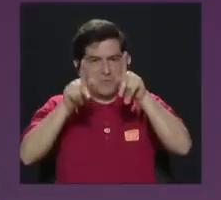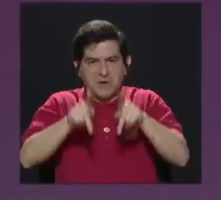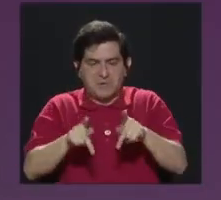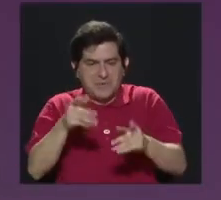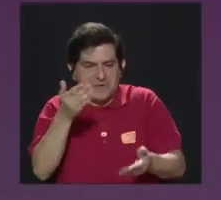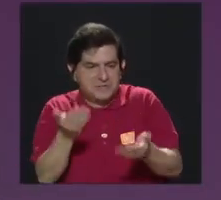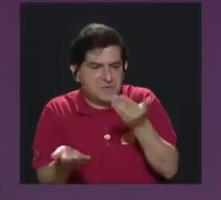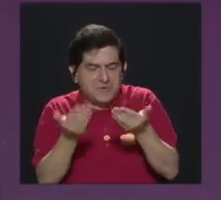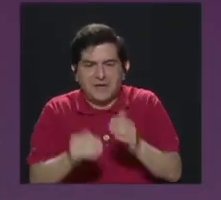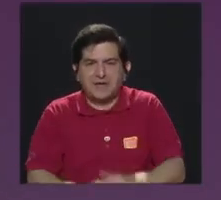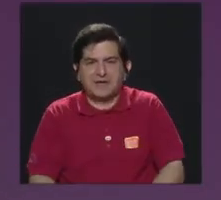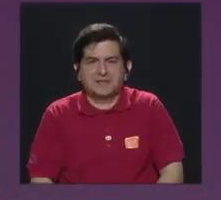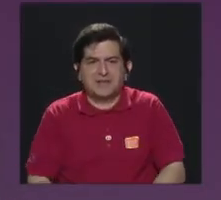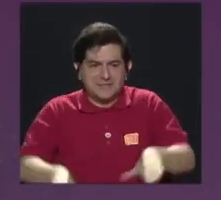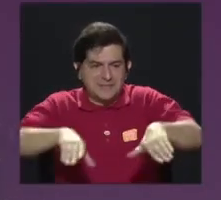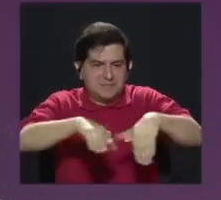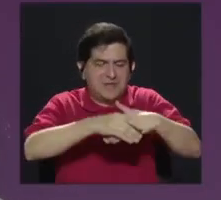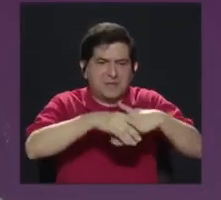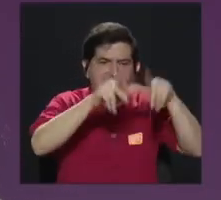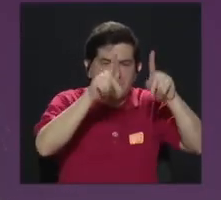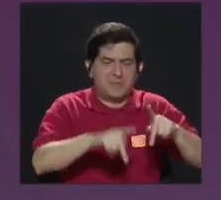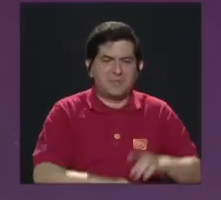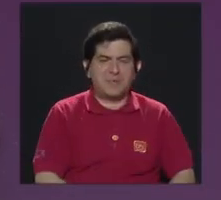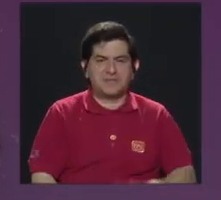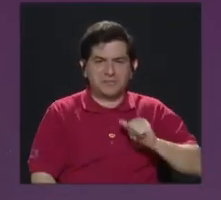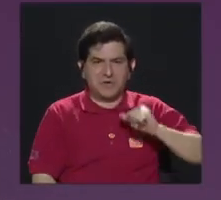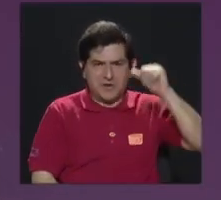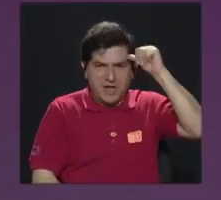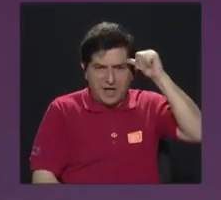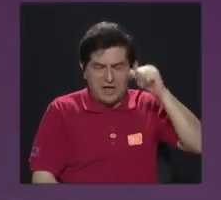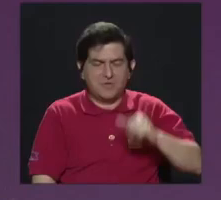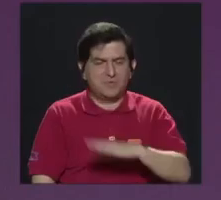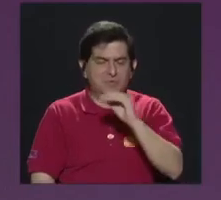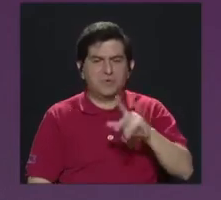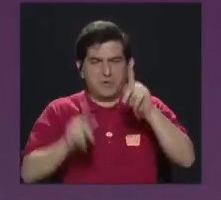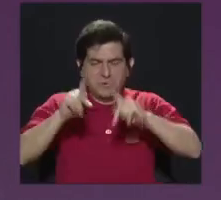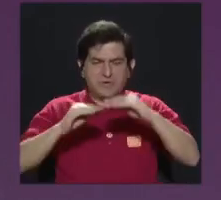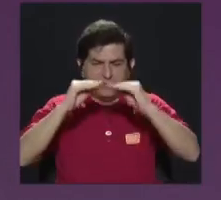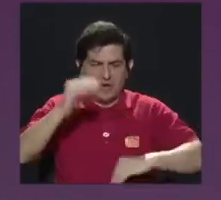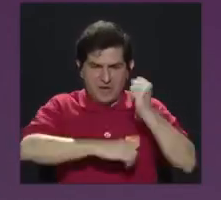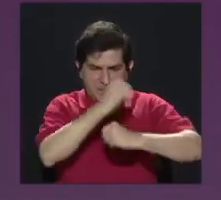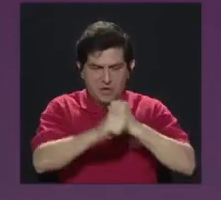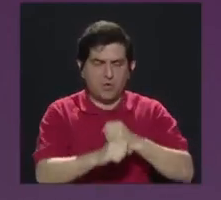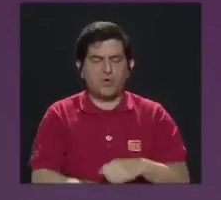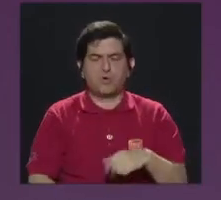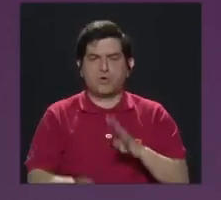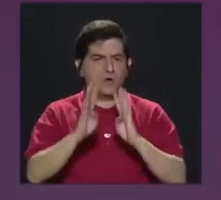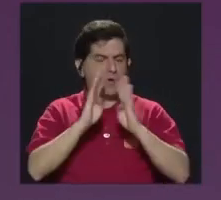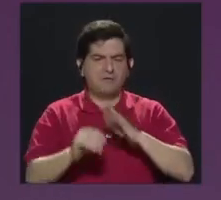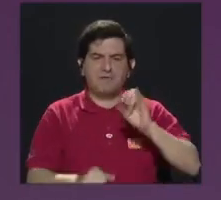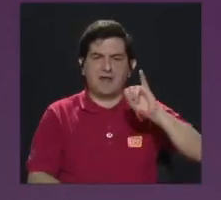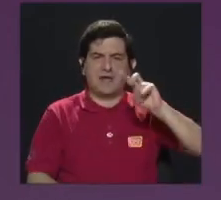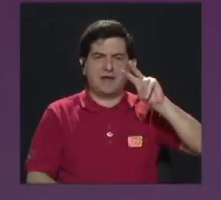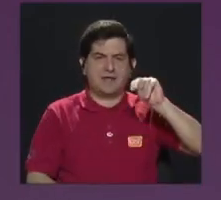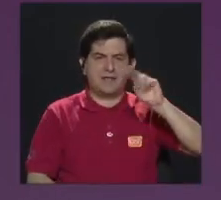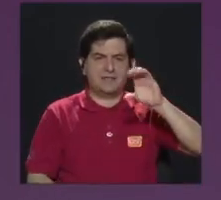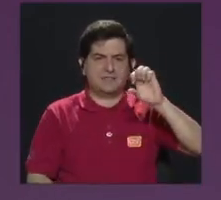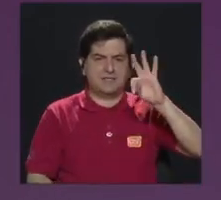o sea, no estamos hablando de un matrimonio entre una persona mayor de edad con una menor, ¿verdad? No estamos hablando de incesto, no estamos hablando